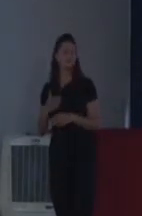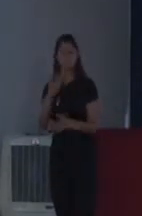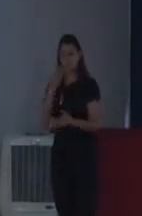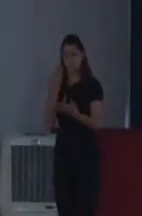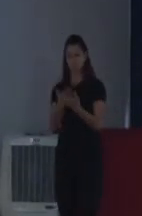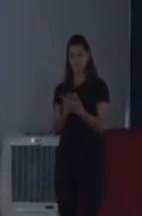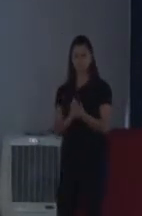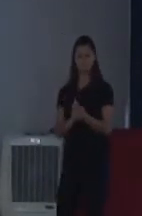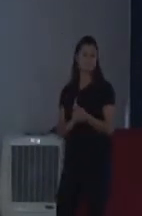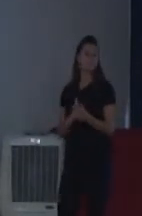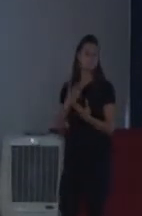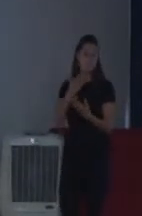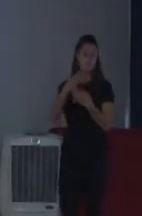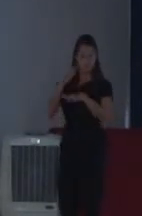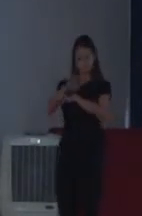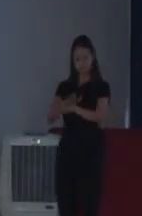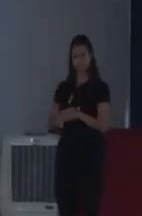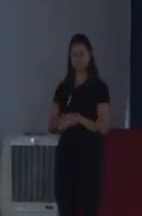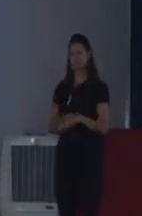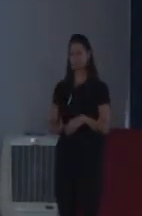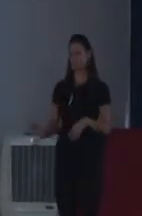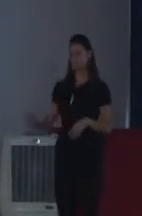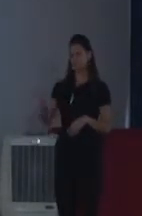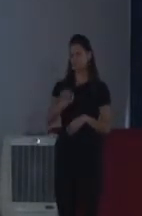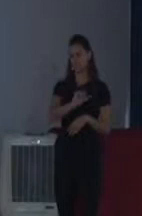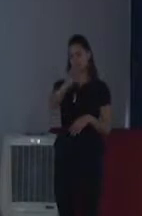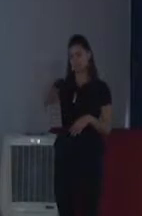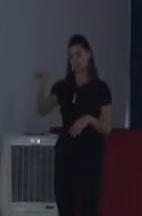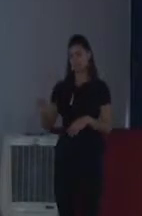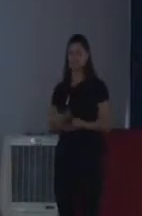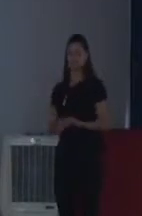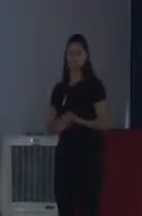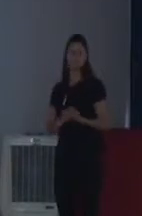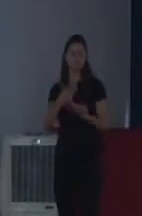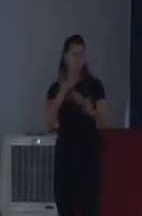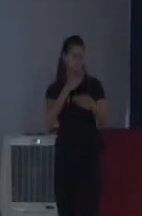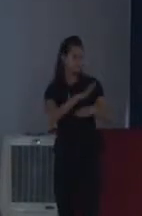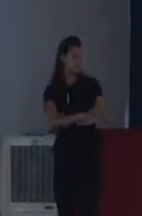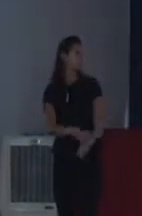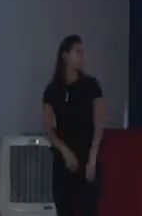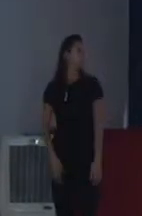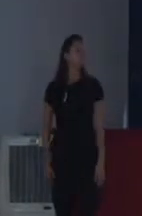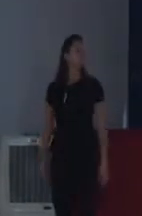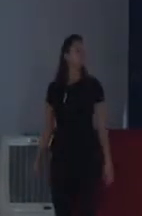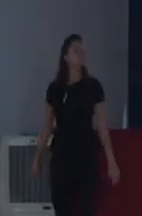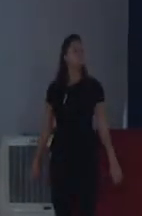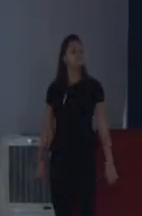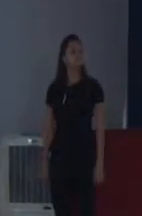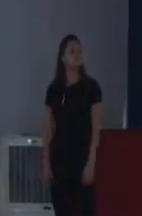gracias. Buenas tardes ya para todos y para todas.